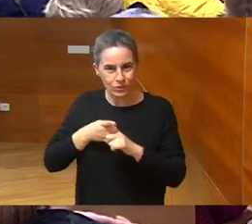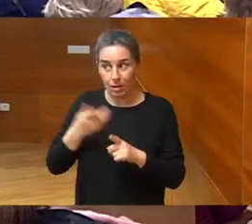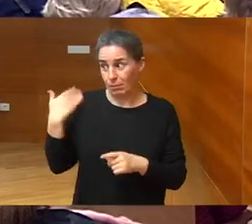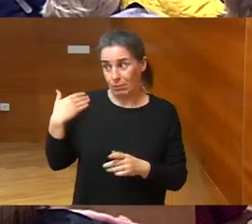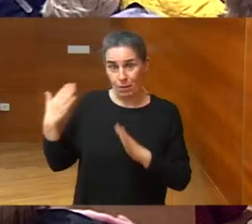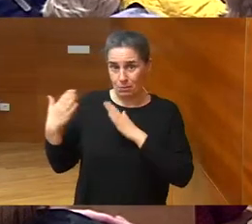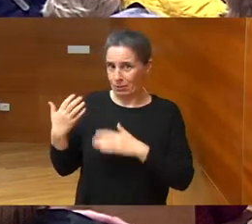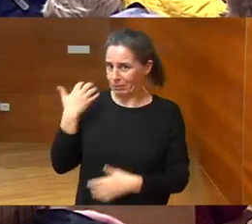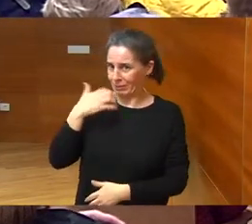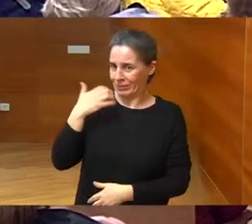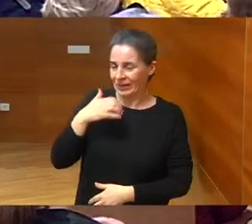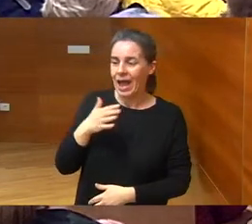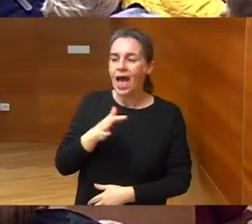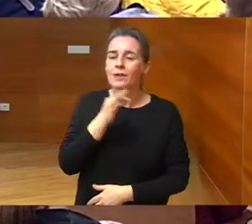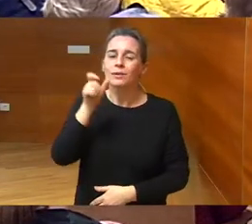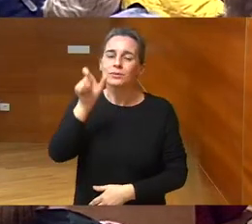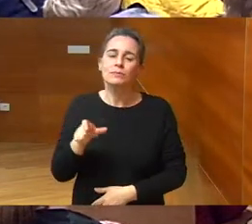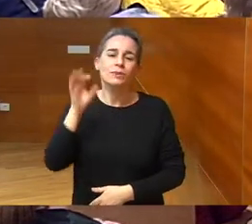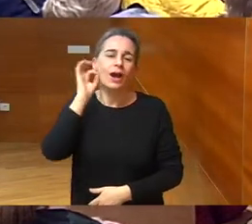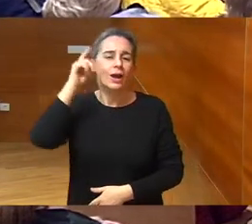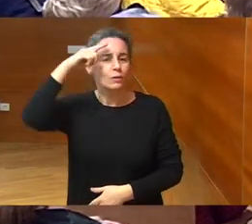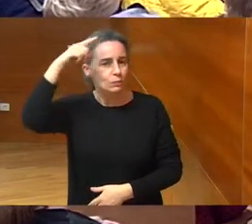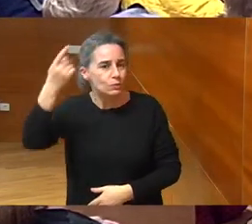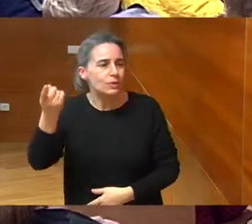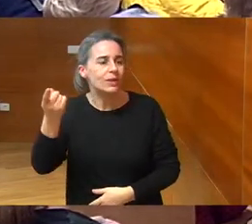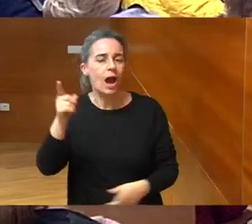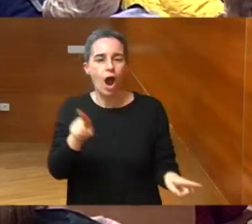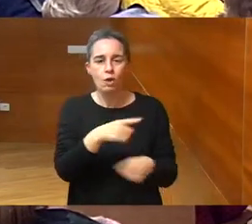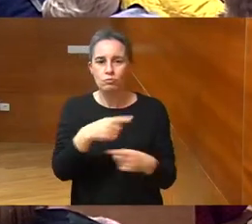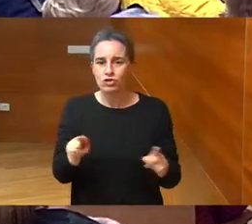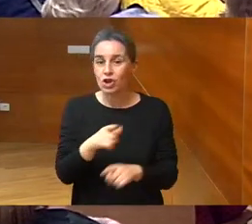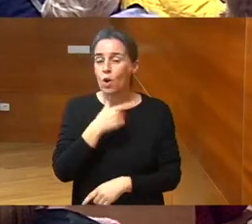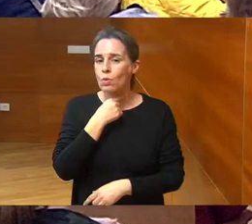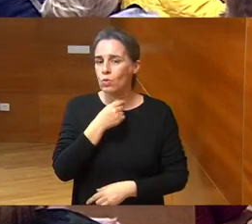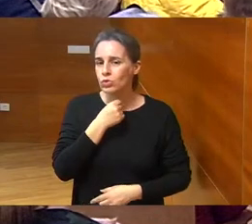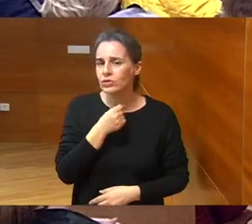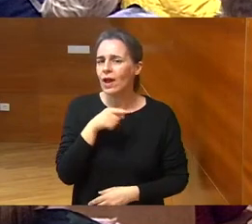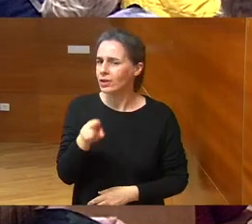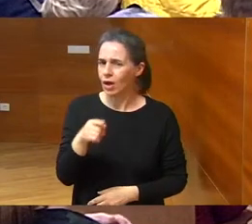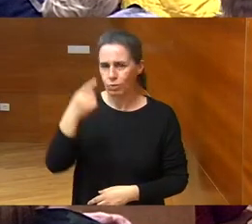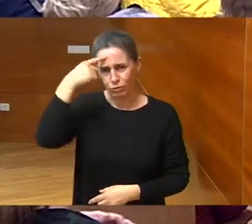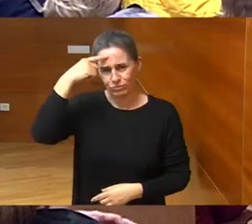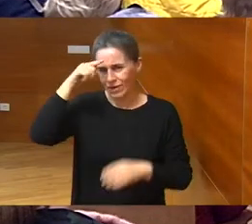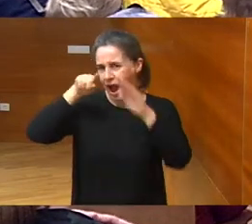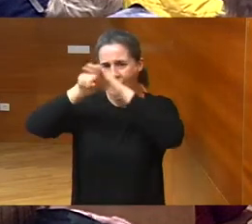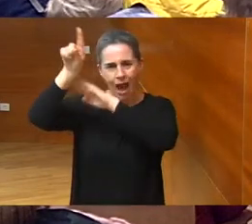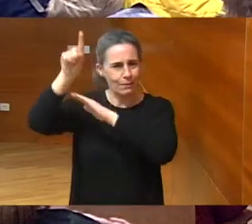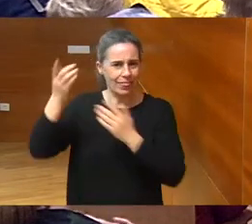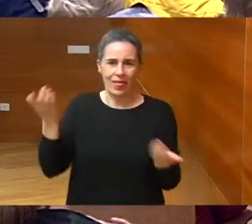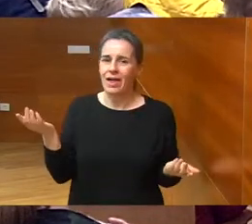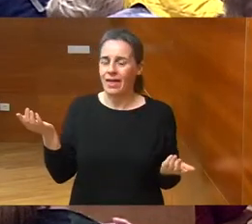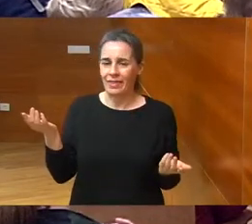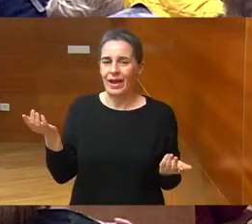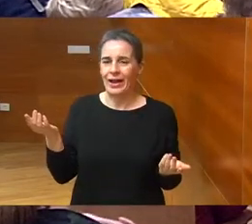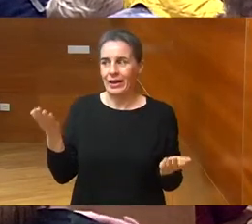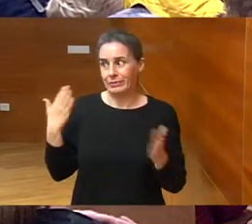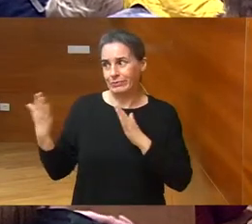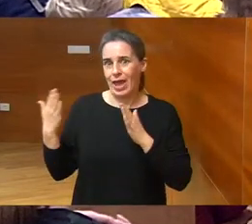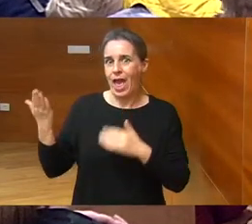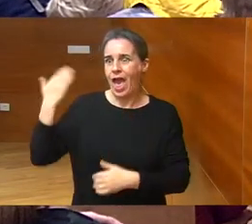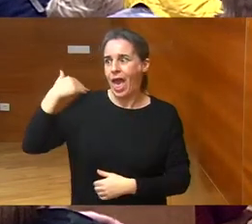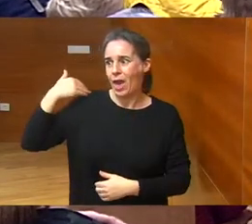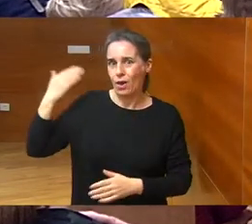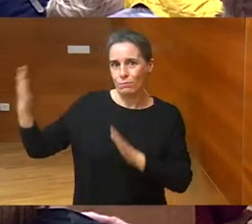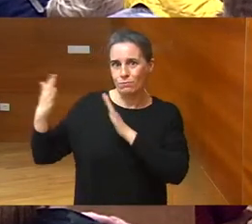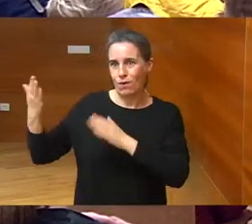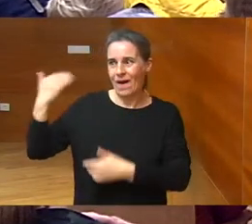de ser culta y degustarle mucho pues la música es una mujer que fue muy avanzada desde luego para su tiempo y una lanzada desde luego